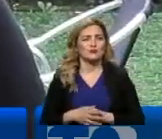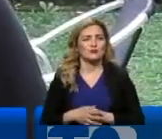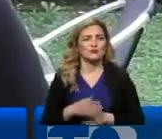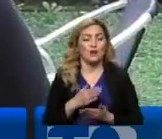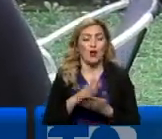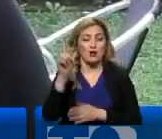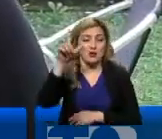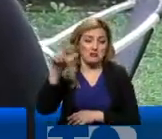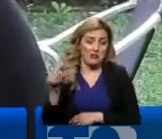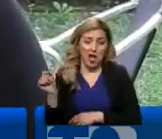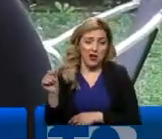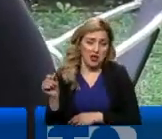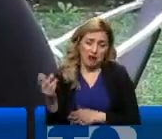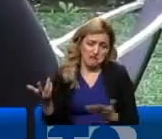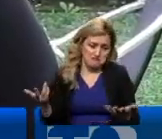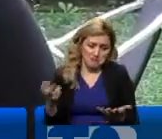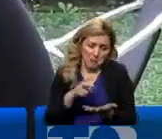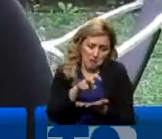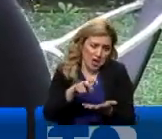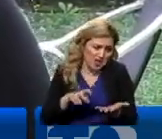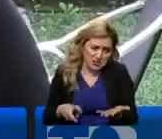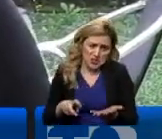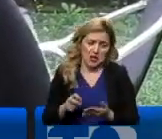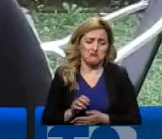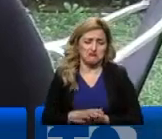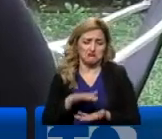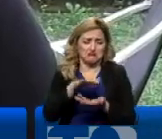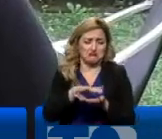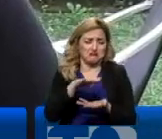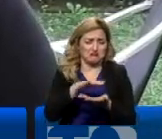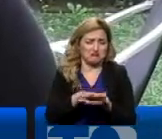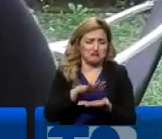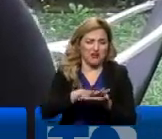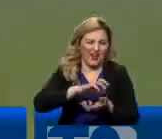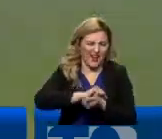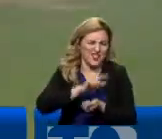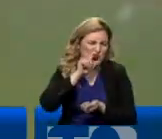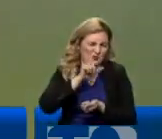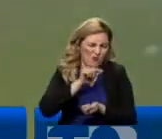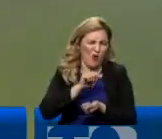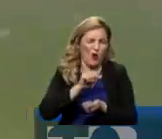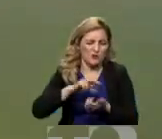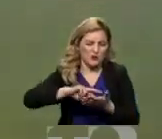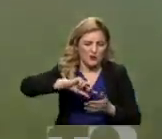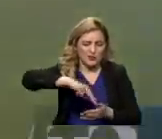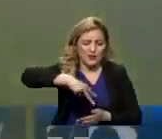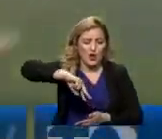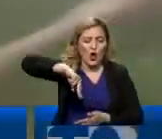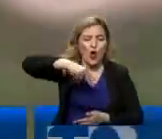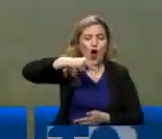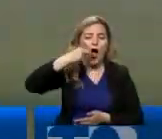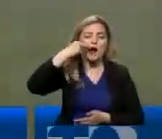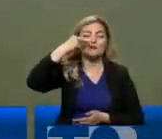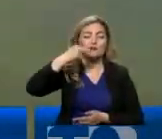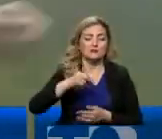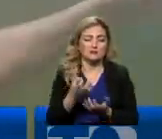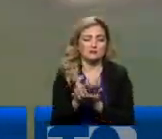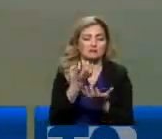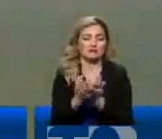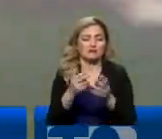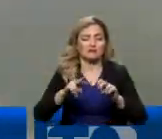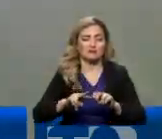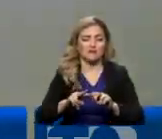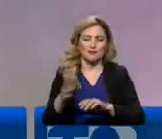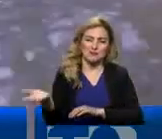gastronomía italiana, como pastas, pizza obviamente, lasañas, espaguetis y ensaladas. No se pierda, en estas vacaciones,